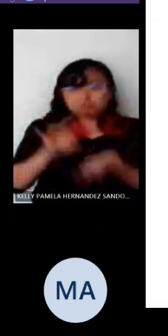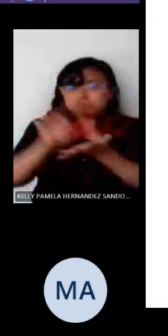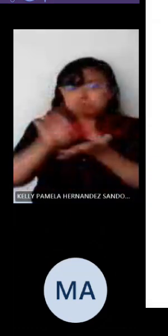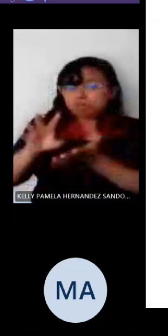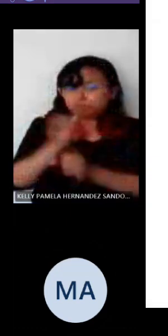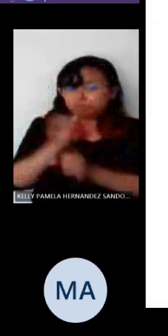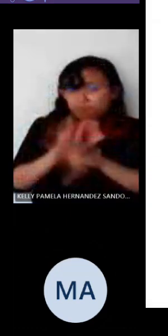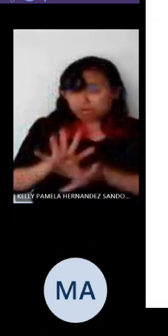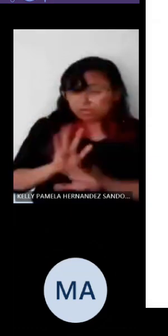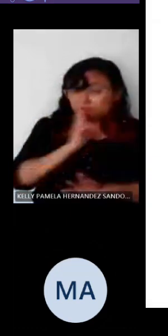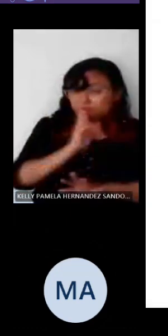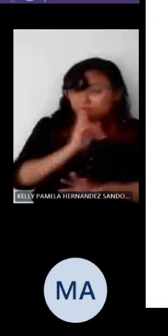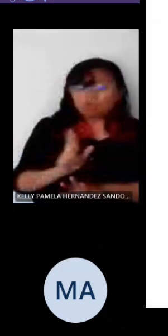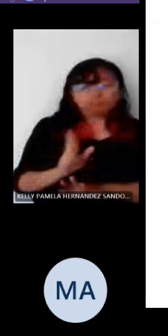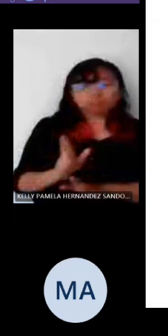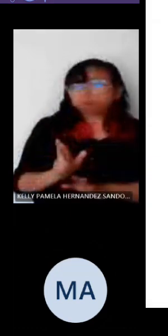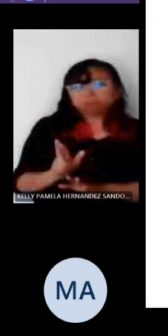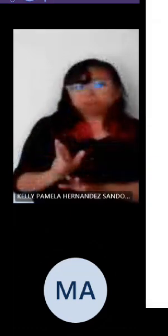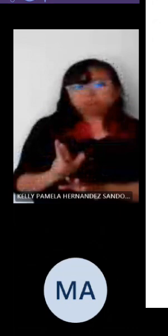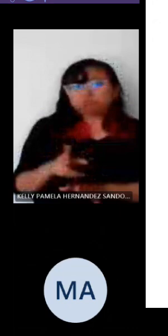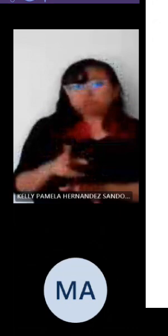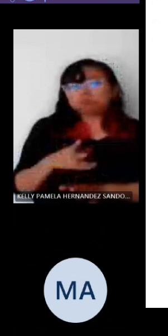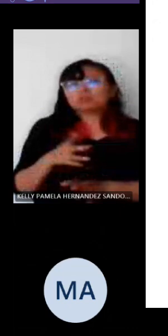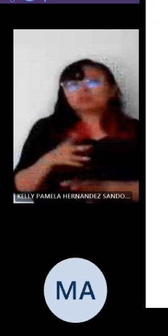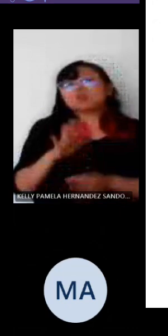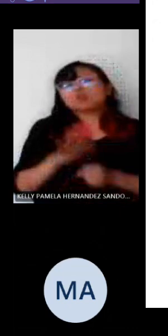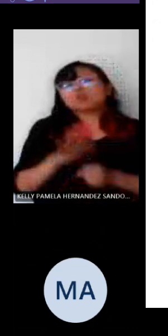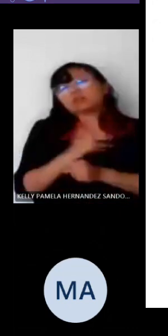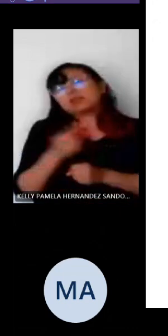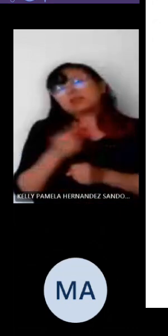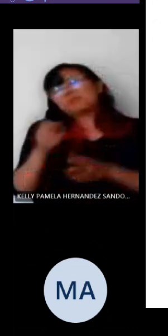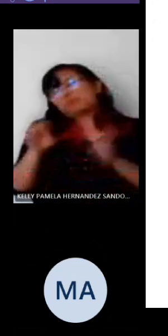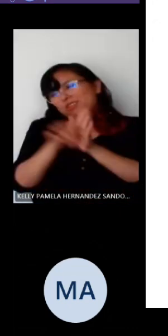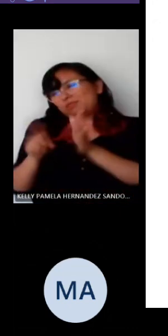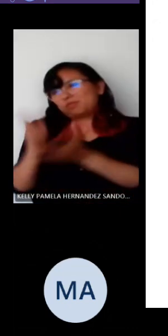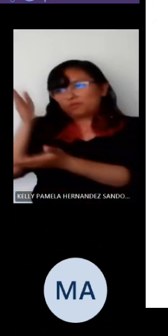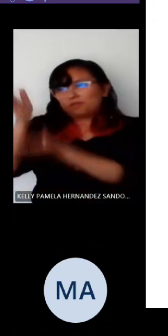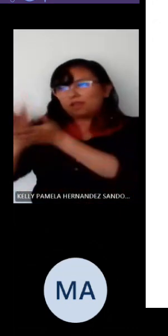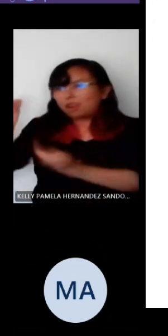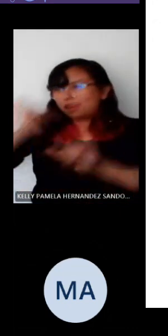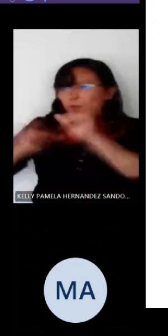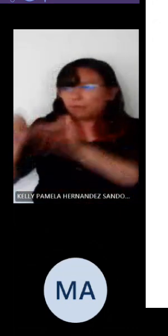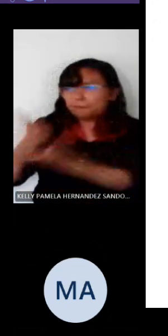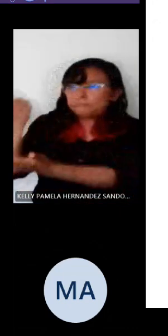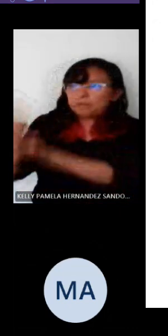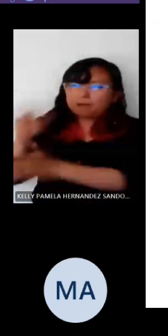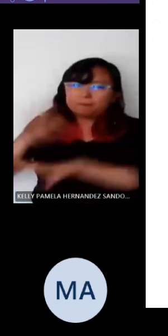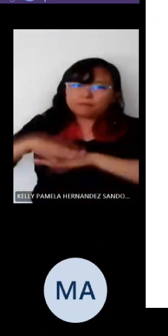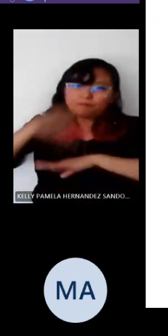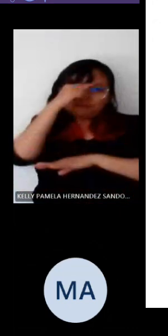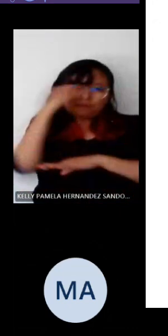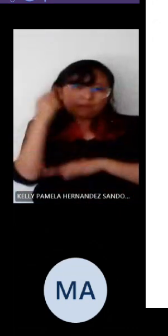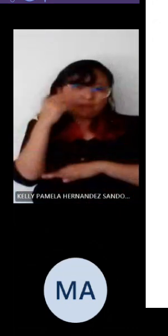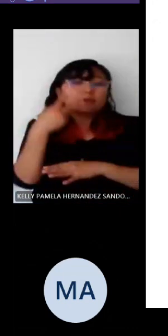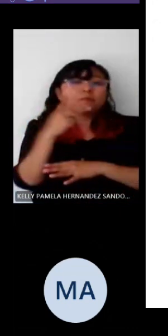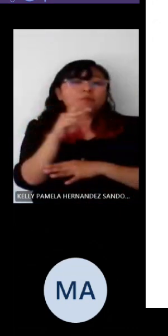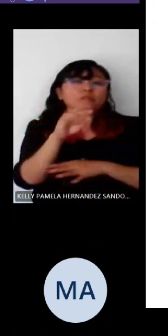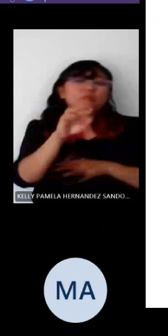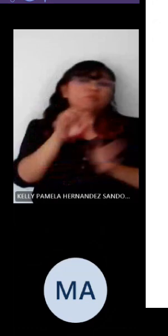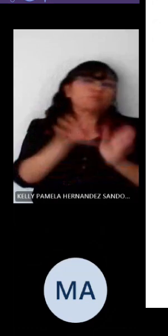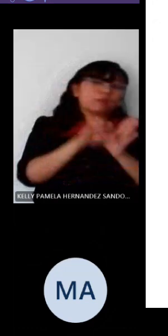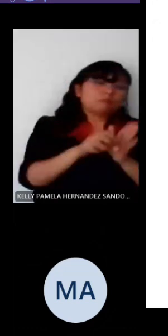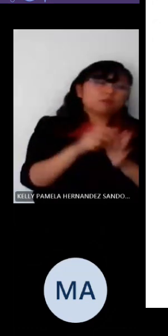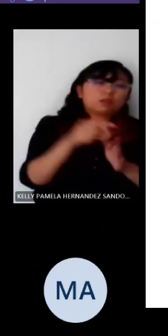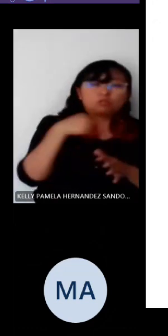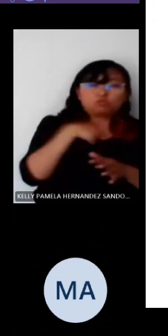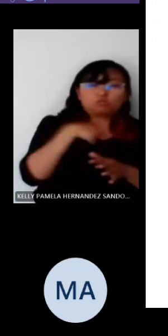genético, ahora sí que estándar o pagado, ¿no? Más o menos una prueba genética está tardando entre 4 a 6 semanas